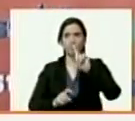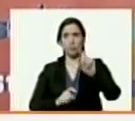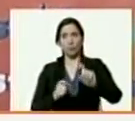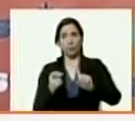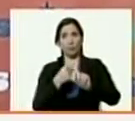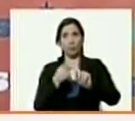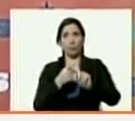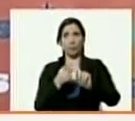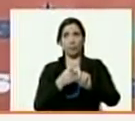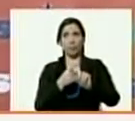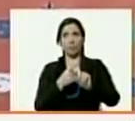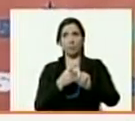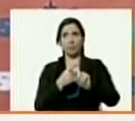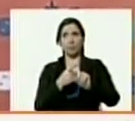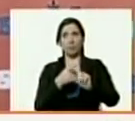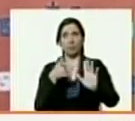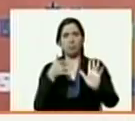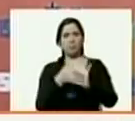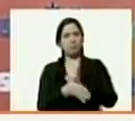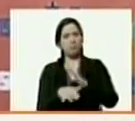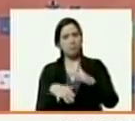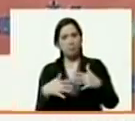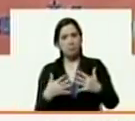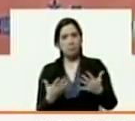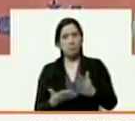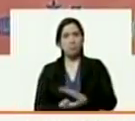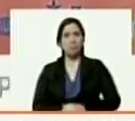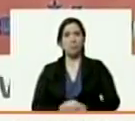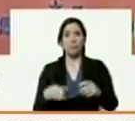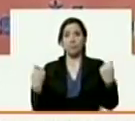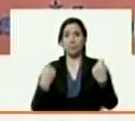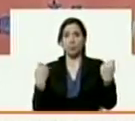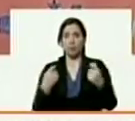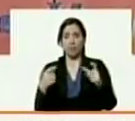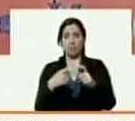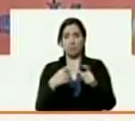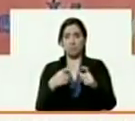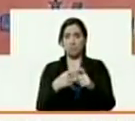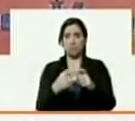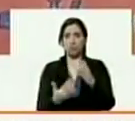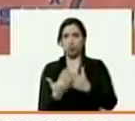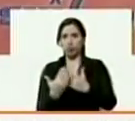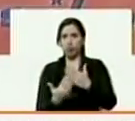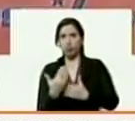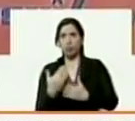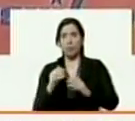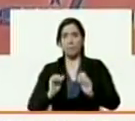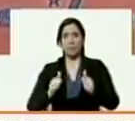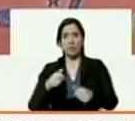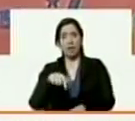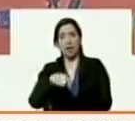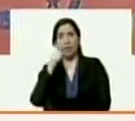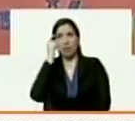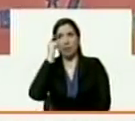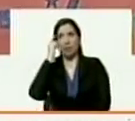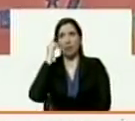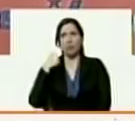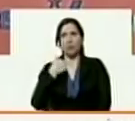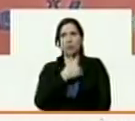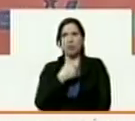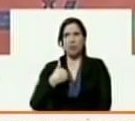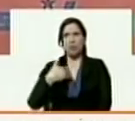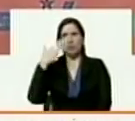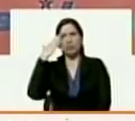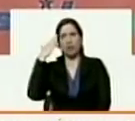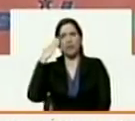primera tiene que ver con respecto a esta jornada de carnetización que usted ha anunciado el día de hoy. Yo quería saber